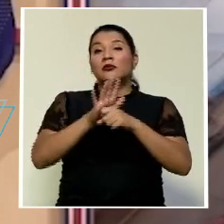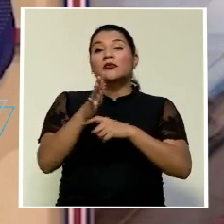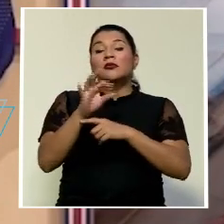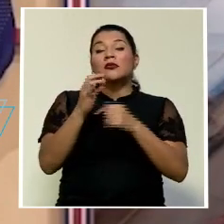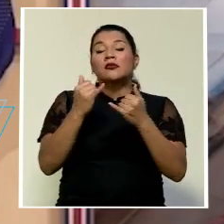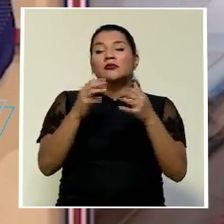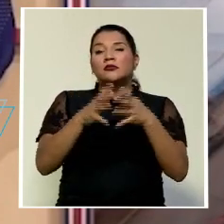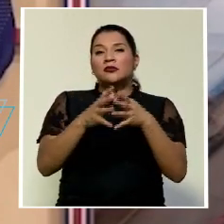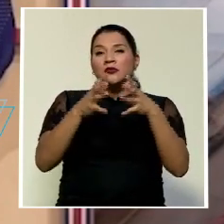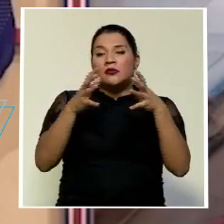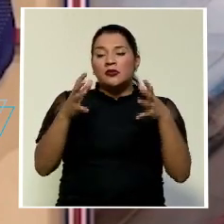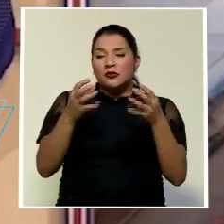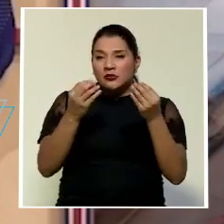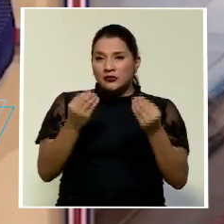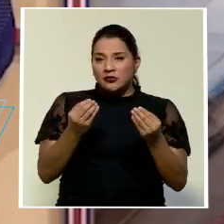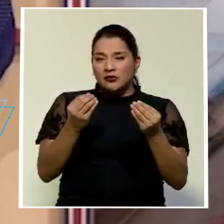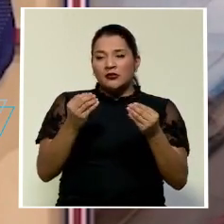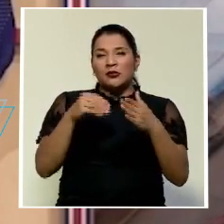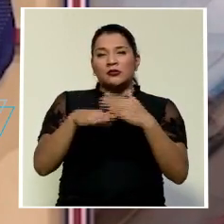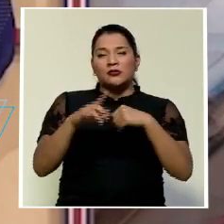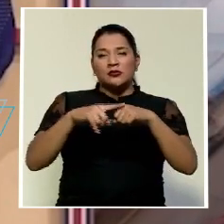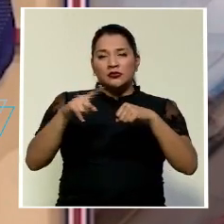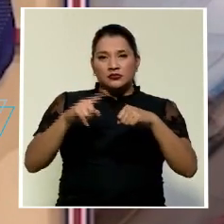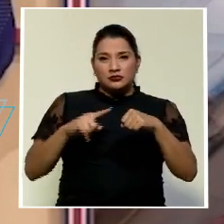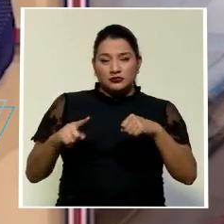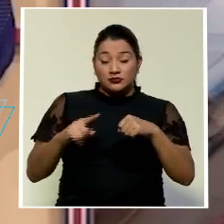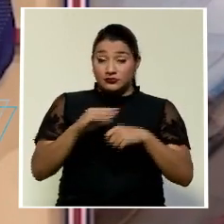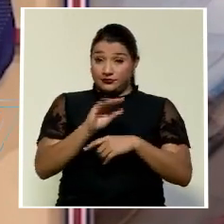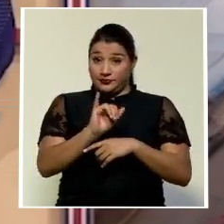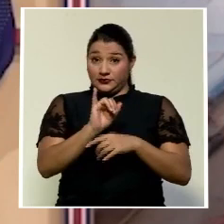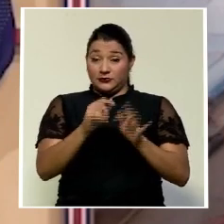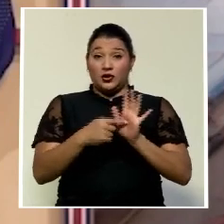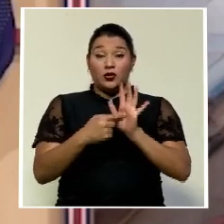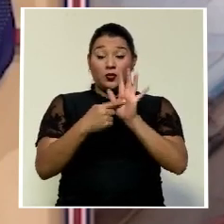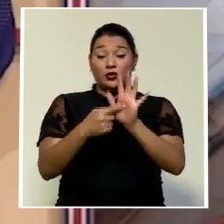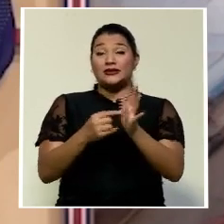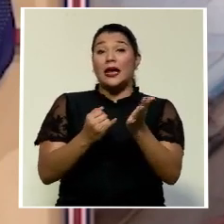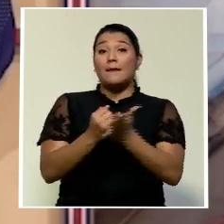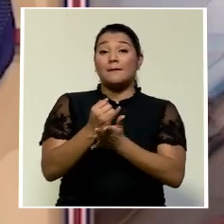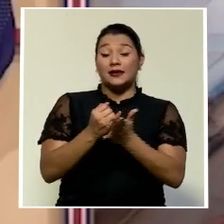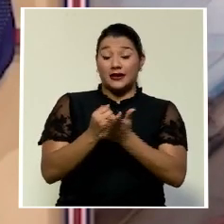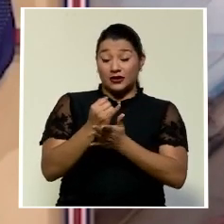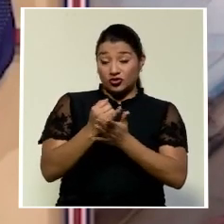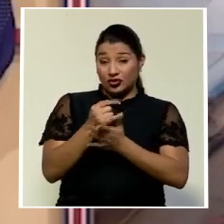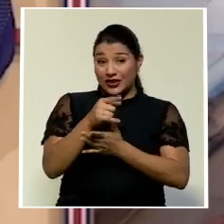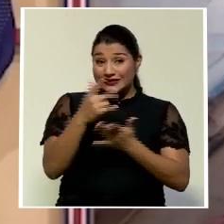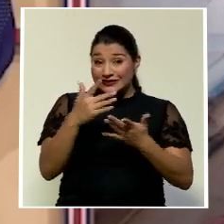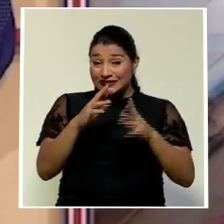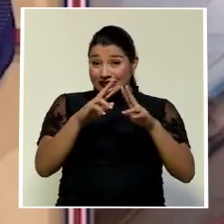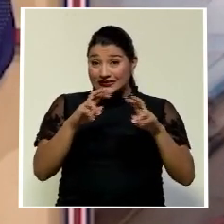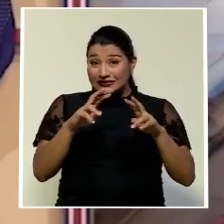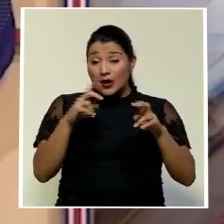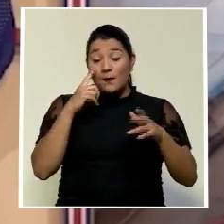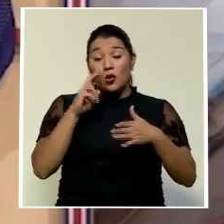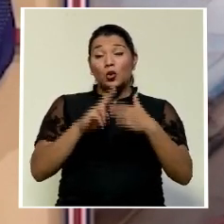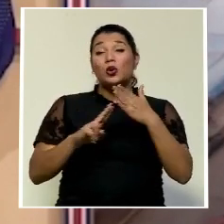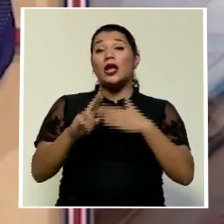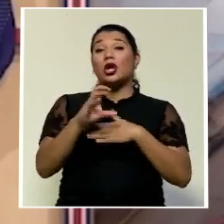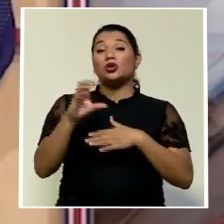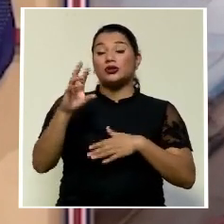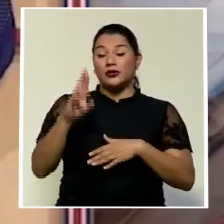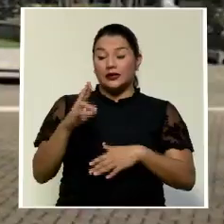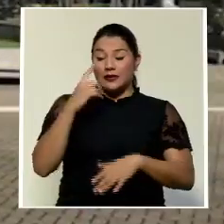incrementando significativamente en Pérez Celedón y así lo demuestra este estudio, el cual fue analizado por la Universidad de Costa